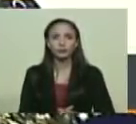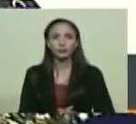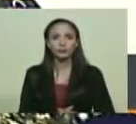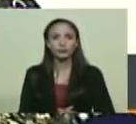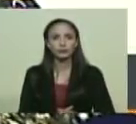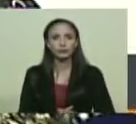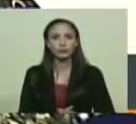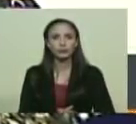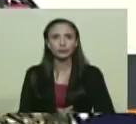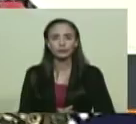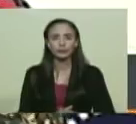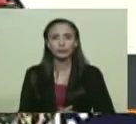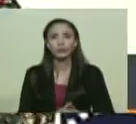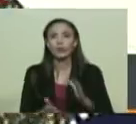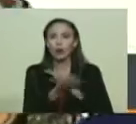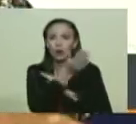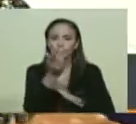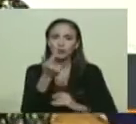compañero padrino,